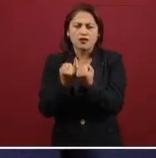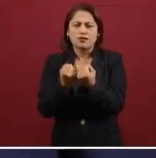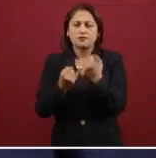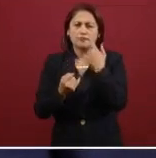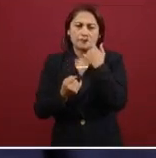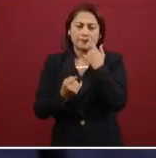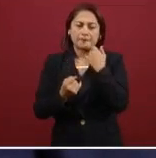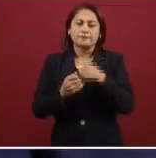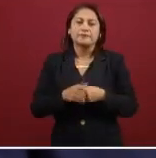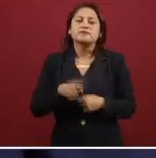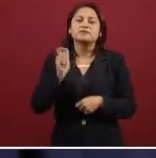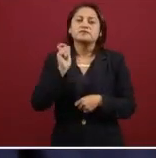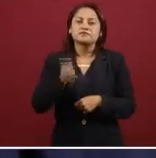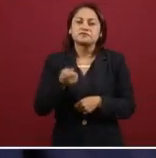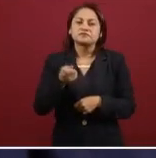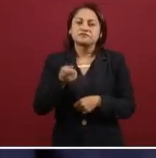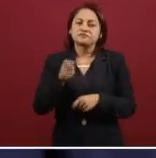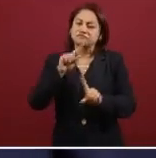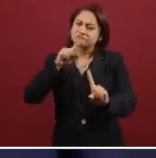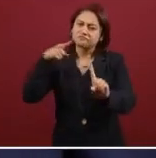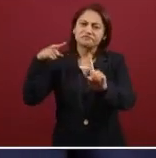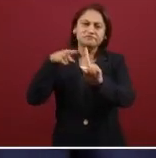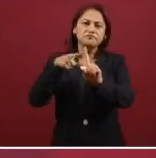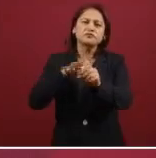la ética, la moral,